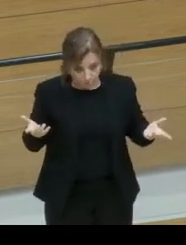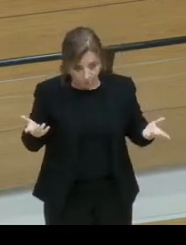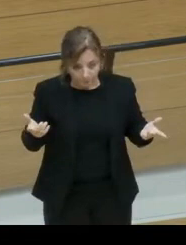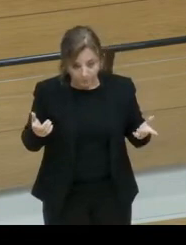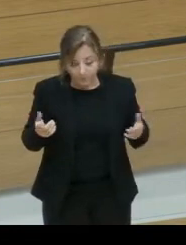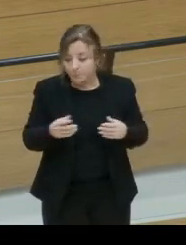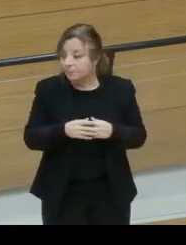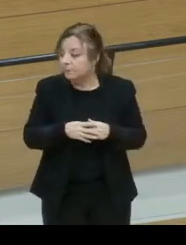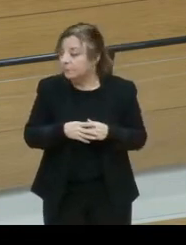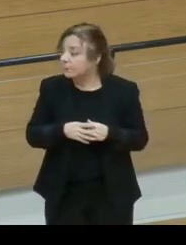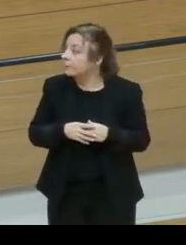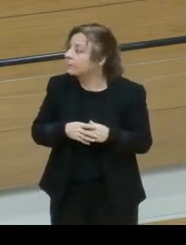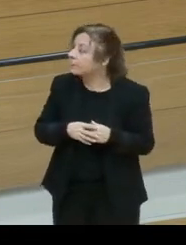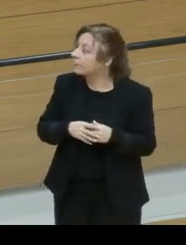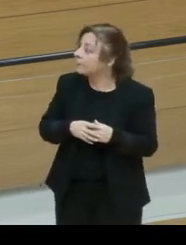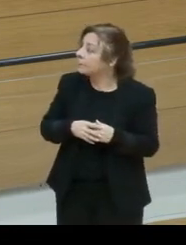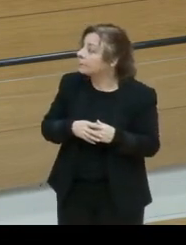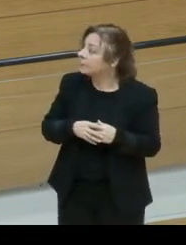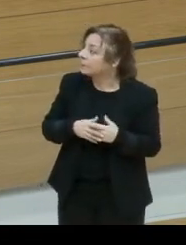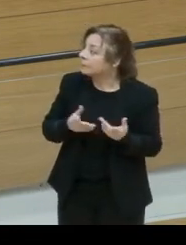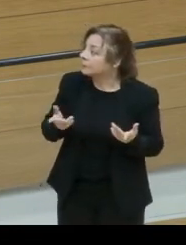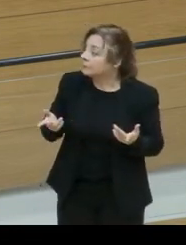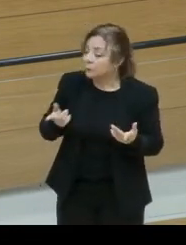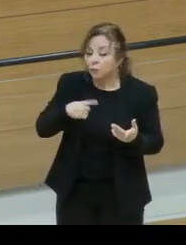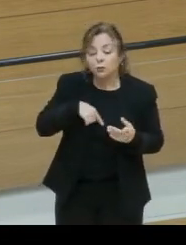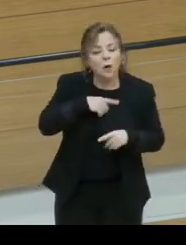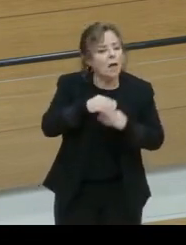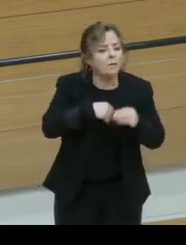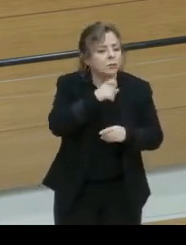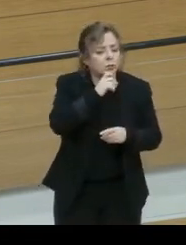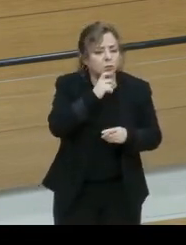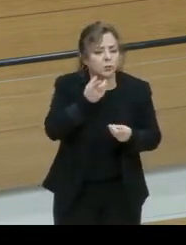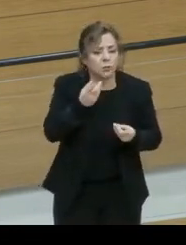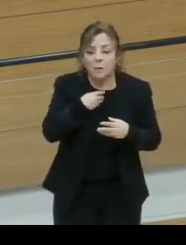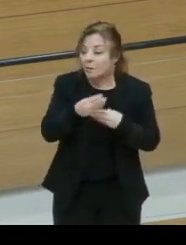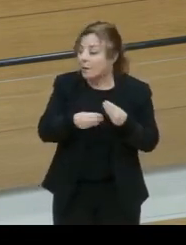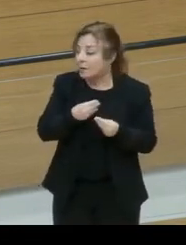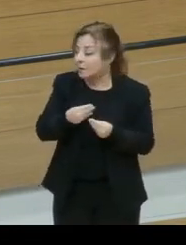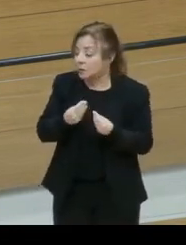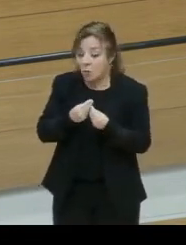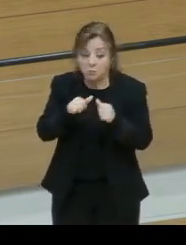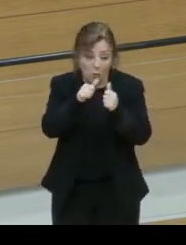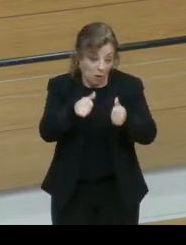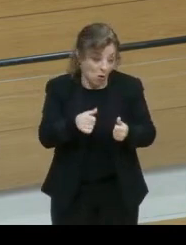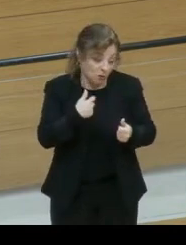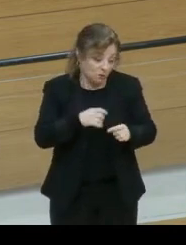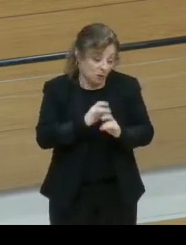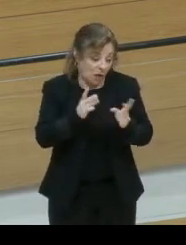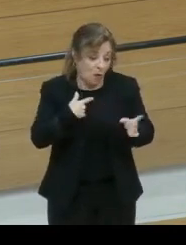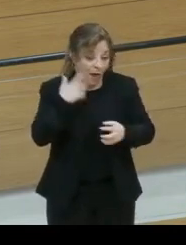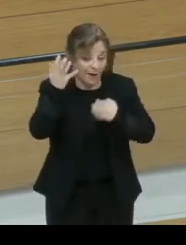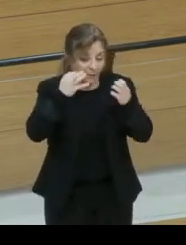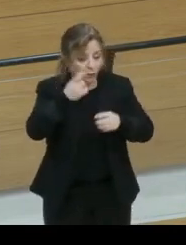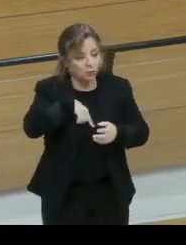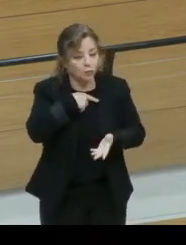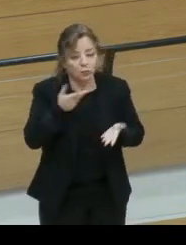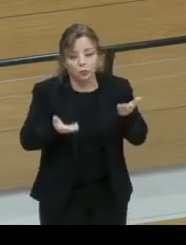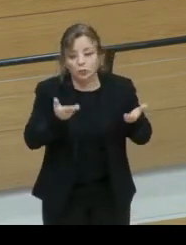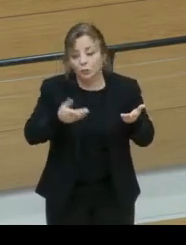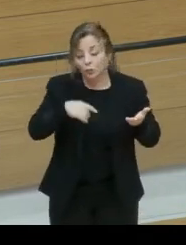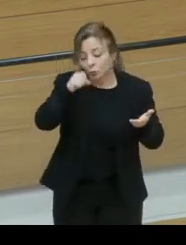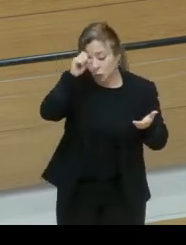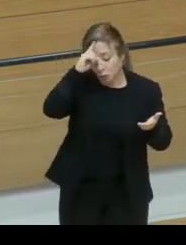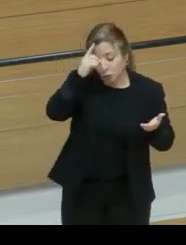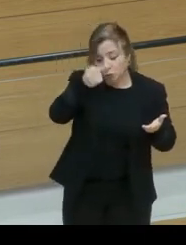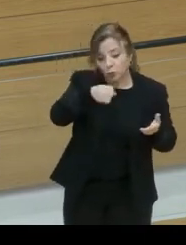deja de crecer. ¿Y cómo lo hacemos? Lo vamos a hacer con modelos animales, donde vamos a comparar un tumor